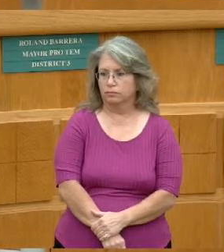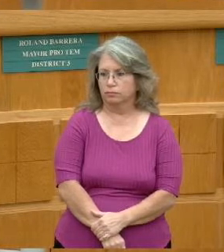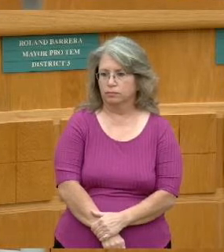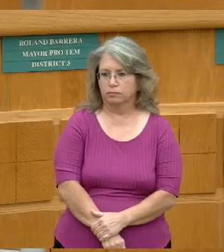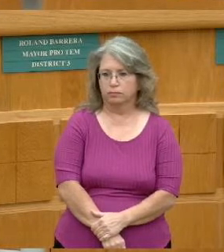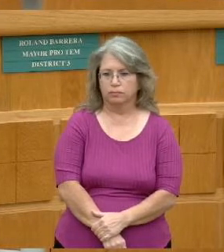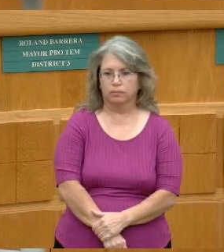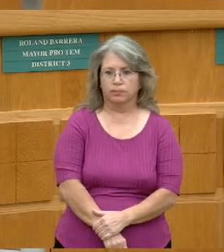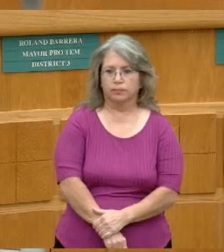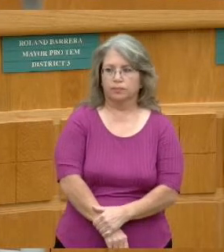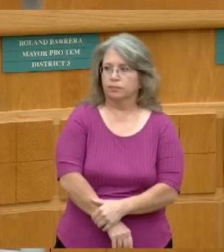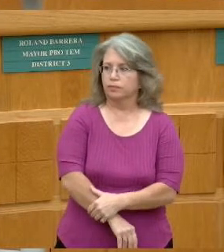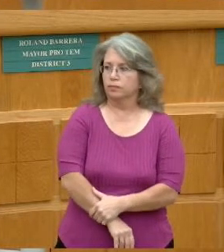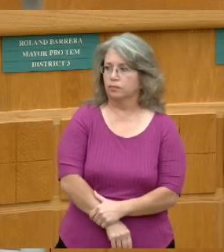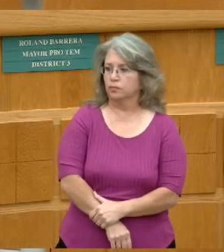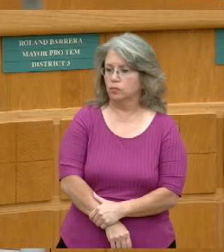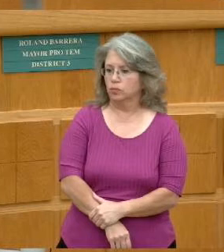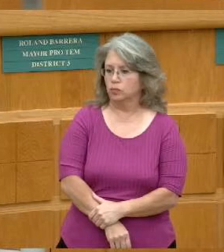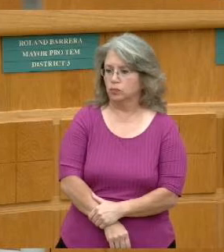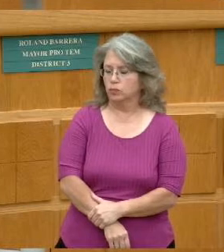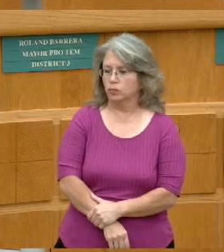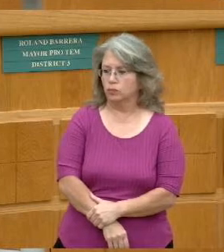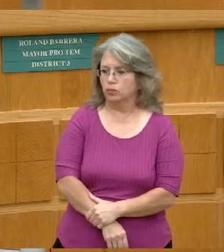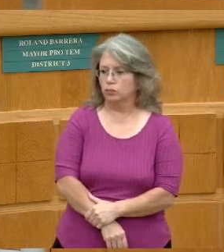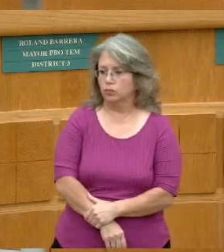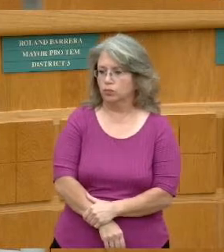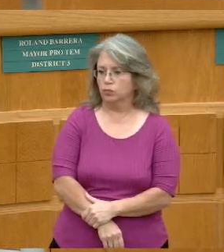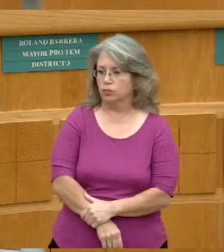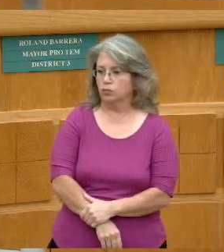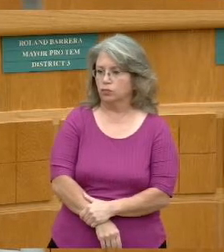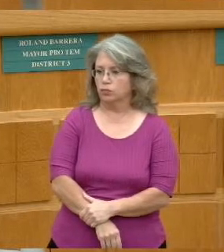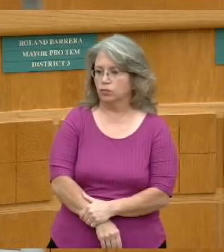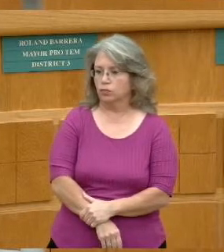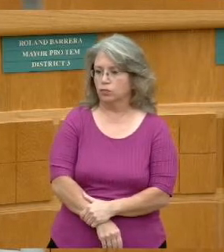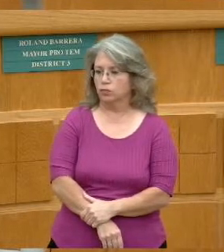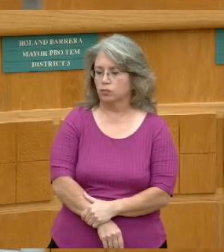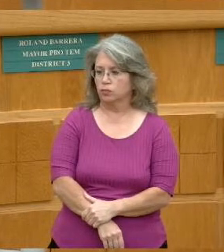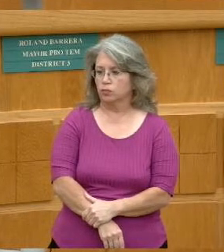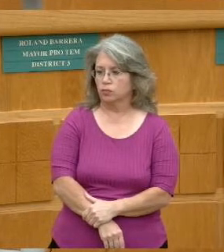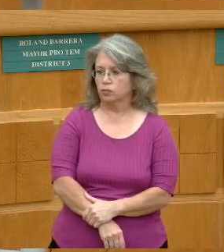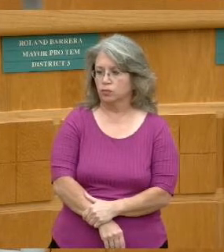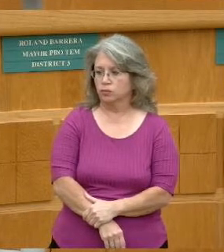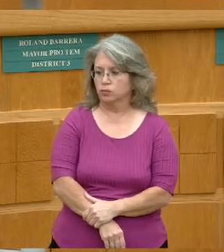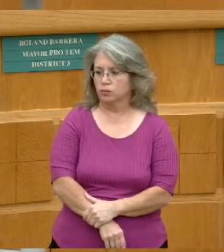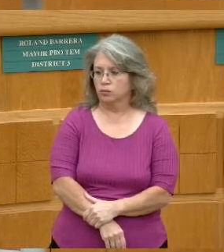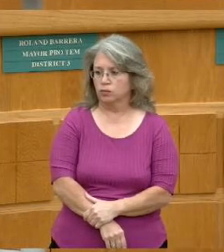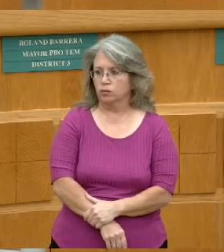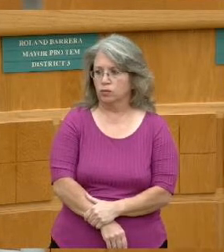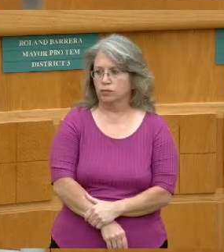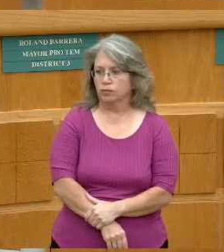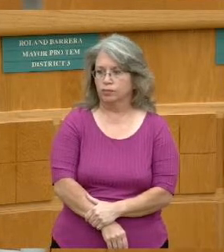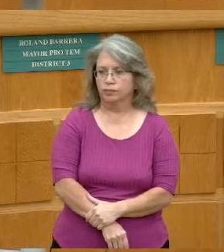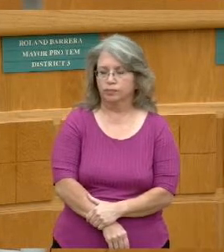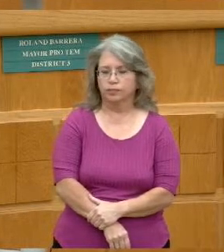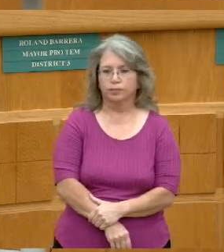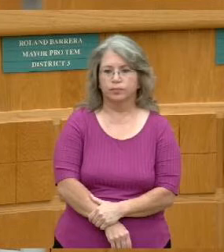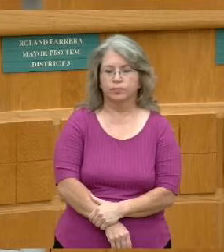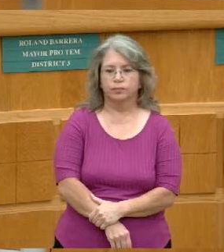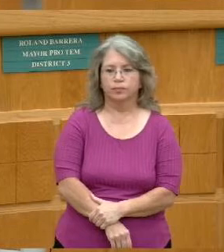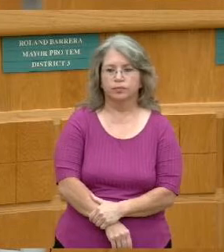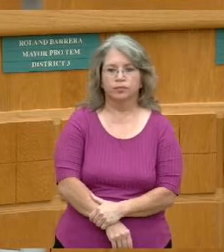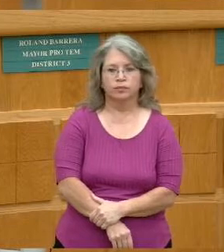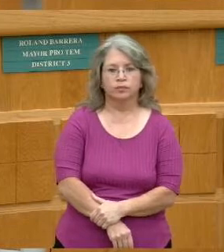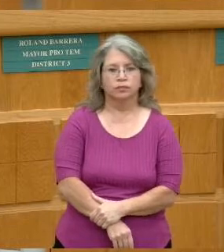virus. Los centros de control de enfermedades indican que los cubrebocas usados en áreas públicas disminuyen la transmisión. Autoaíslese cuando